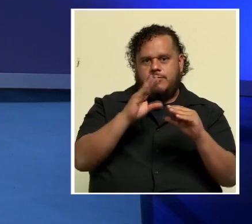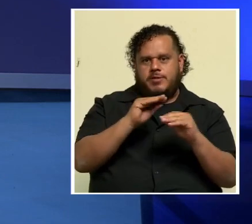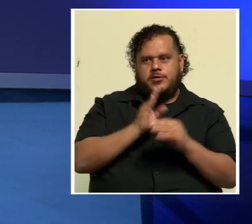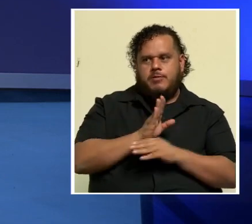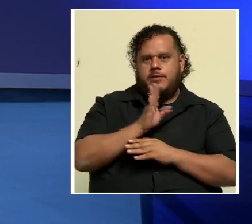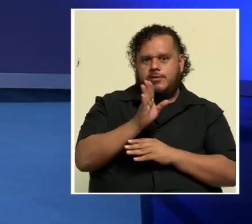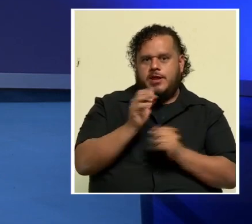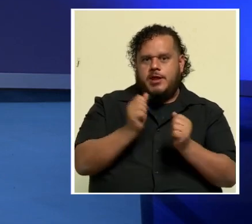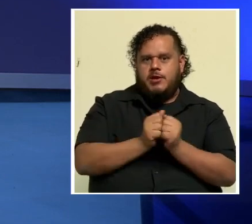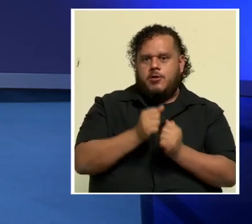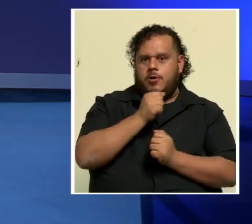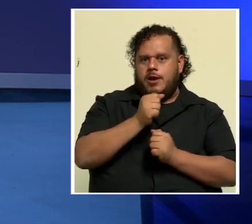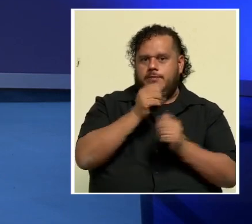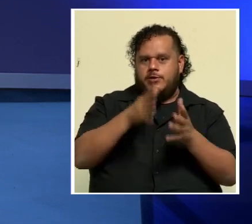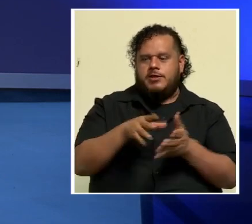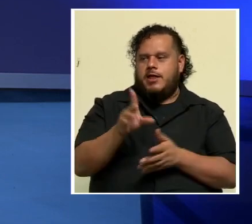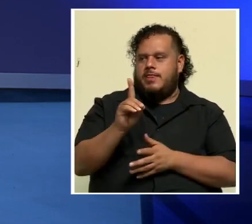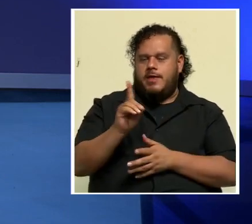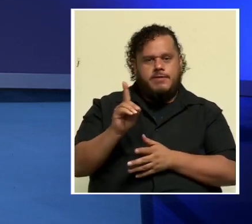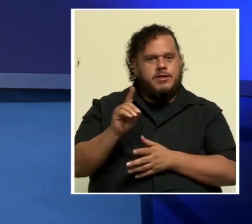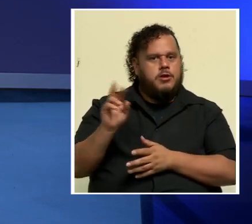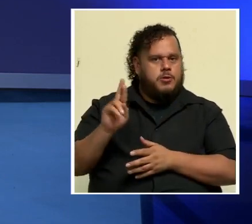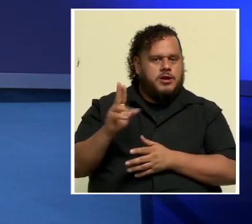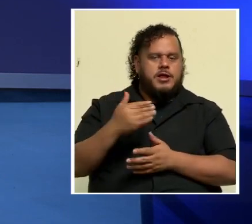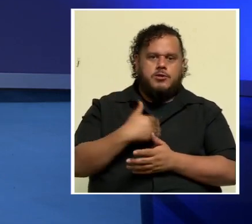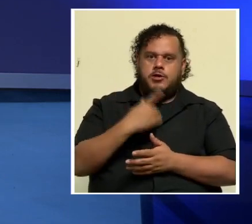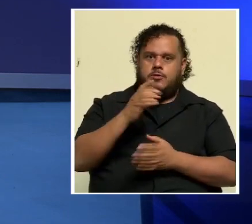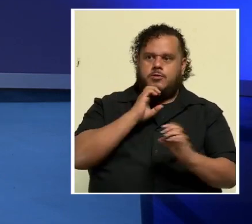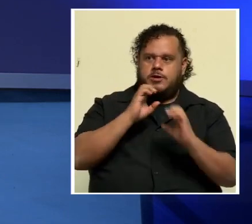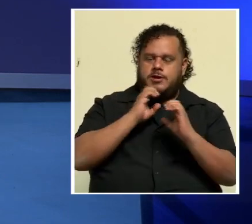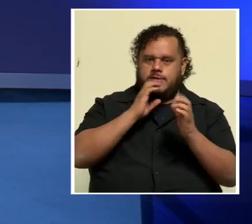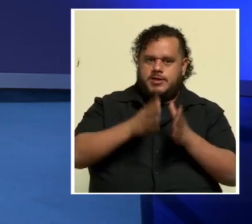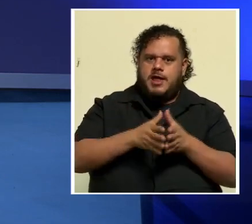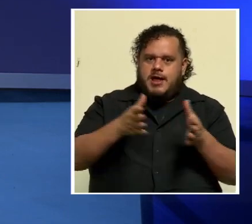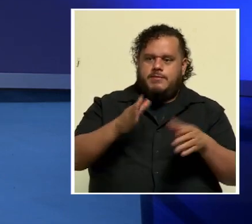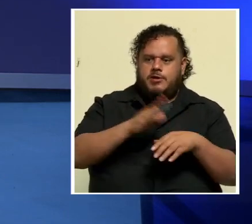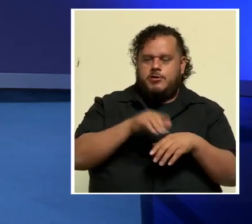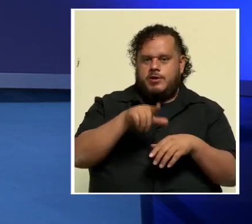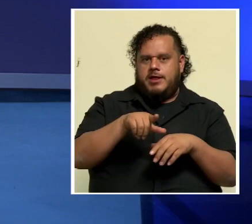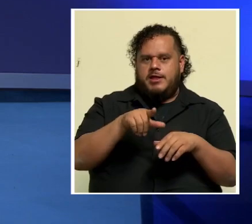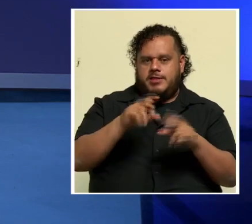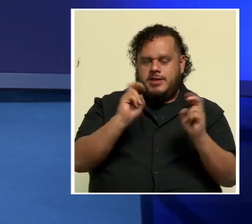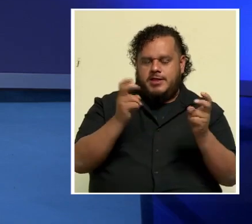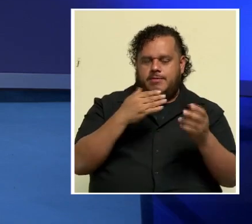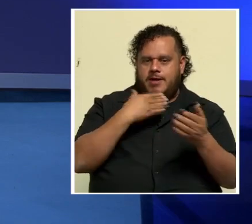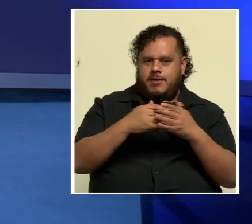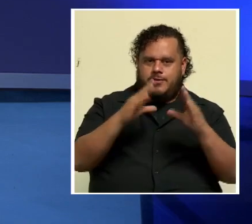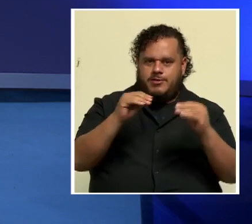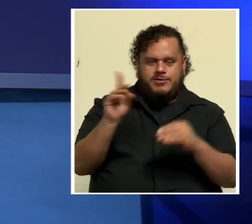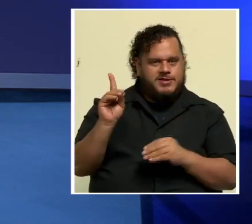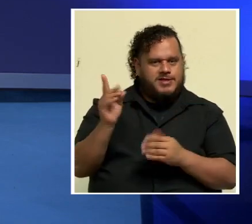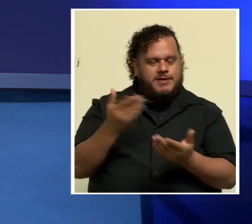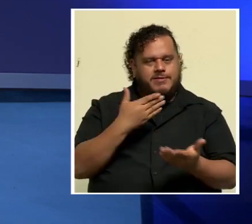ir de inmediato con el periodista David Roversi, que nos tiene una entrevista amplia sobre este tema. David, muy buenas noches,